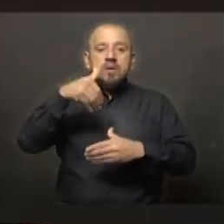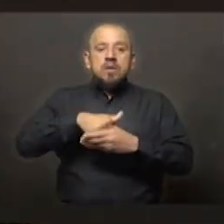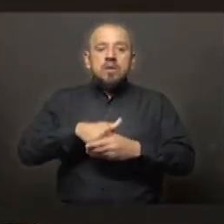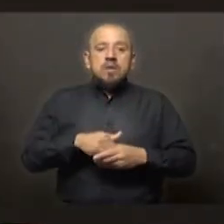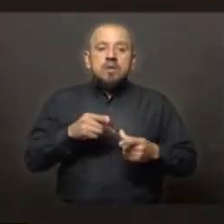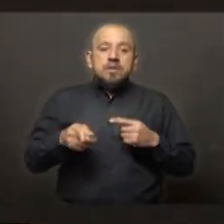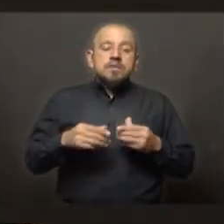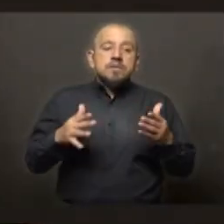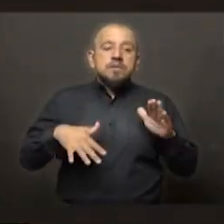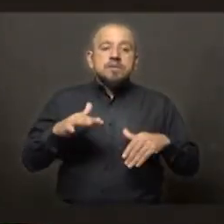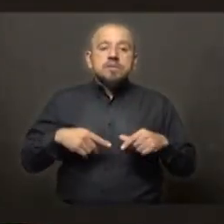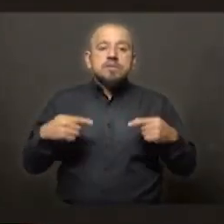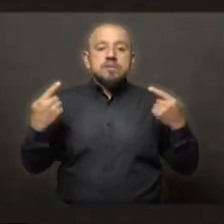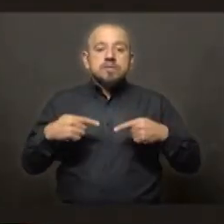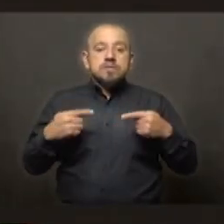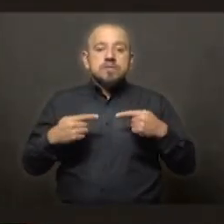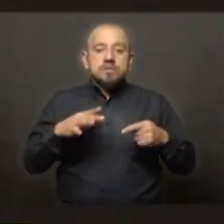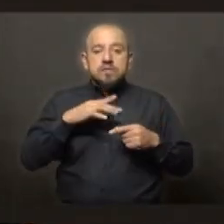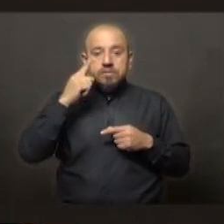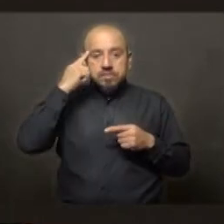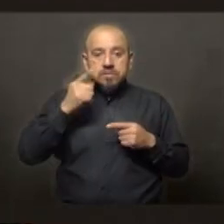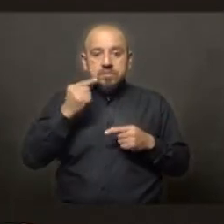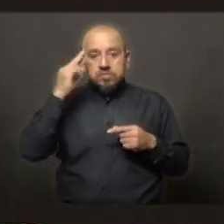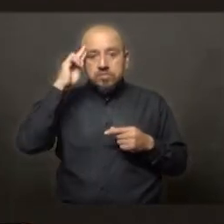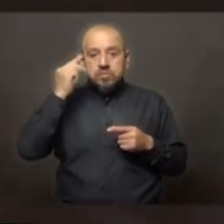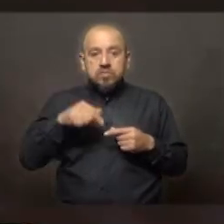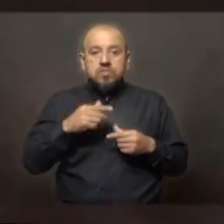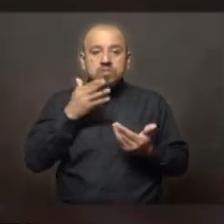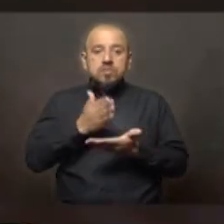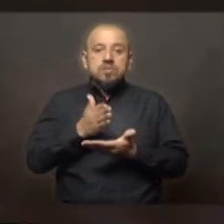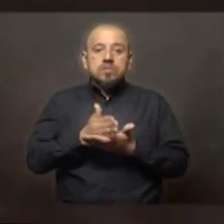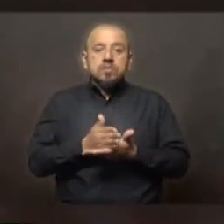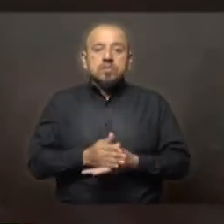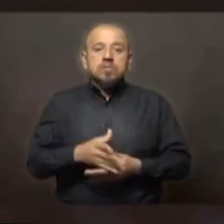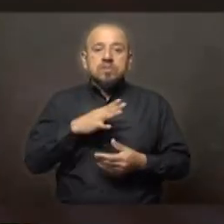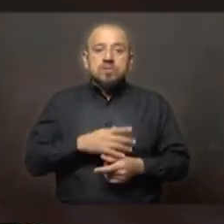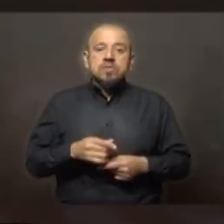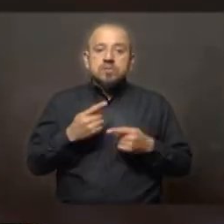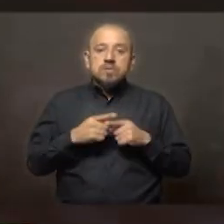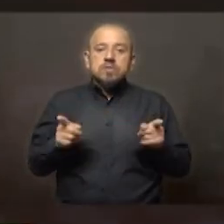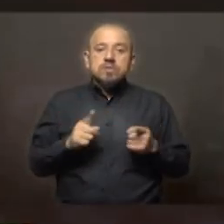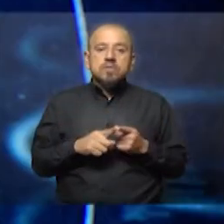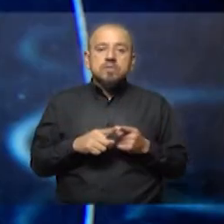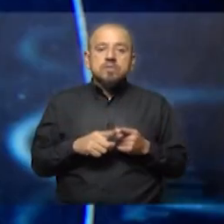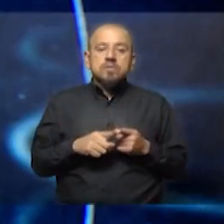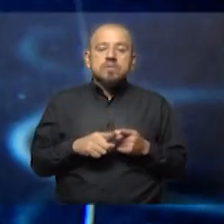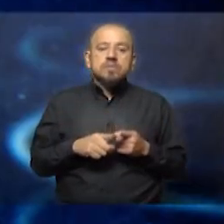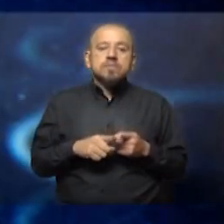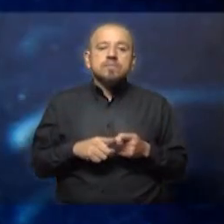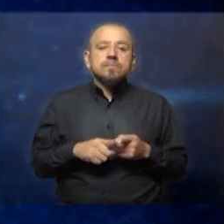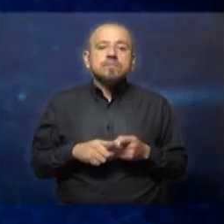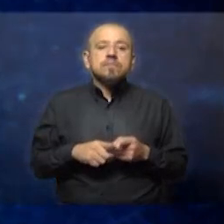Ubicar en este tipo de debates también hay que ubicarse en un Uruguay que los derechos diferentes que teníamos eran muy diferentes y